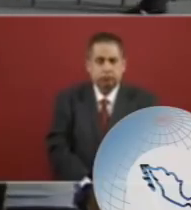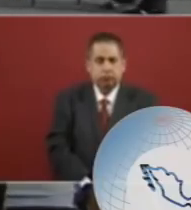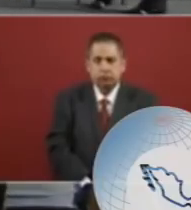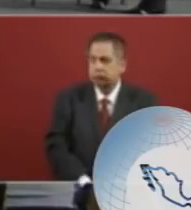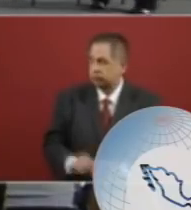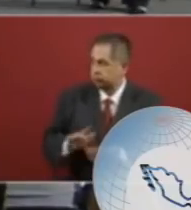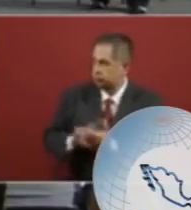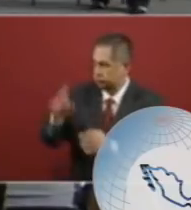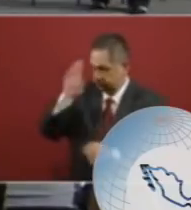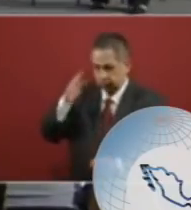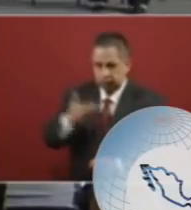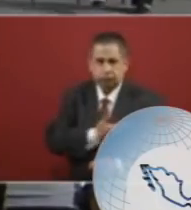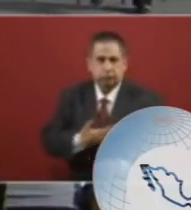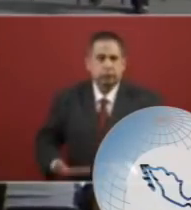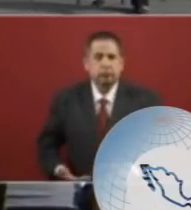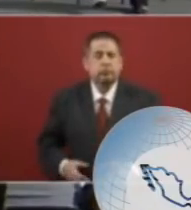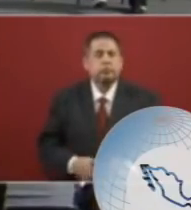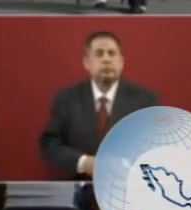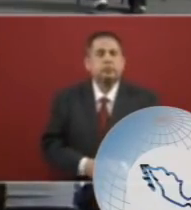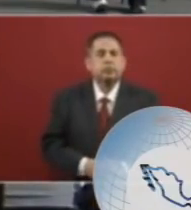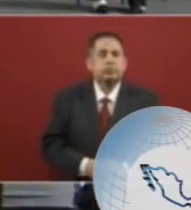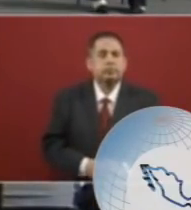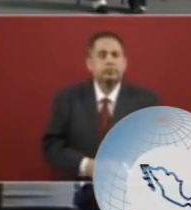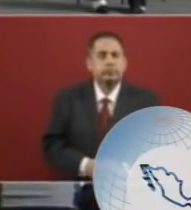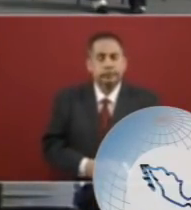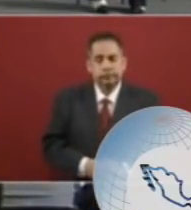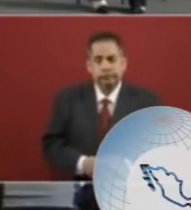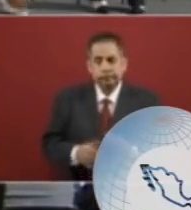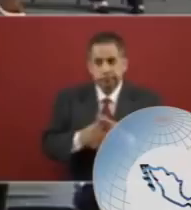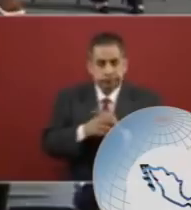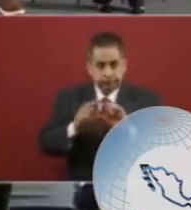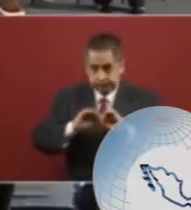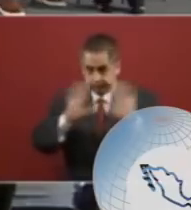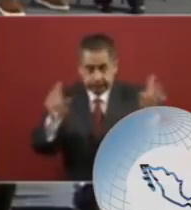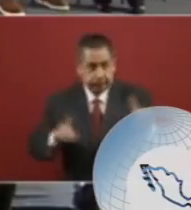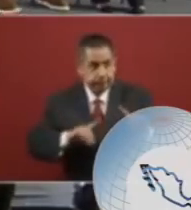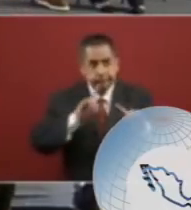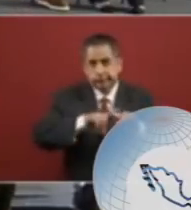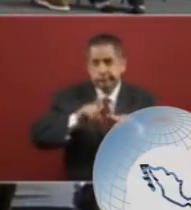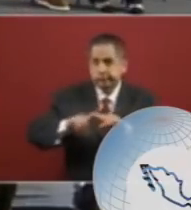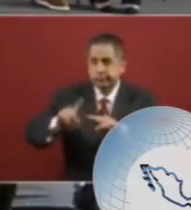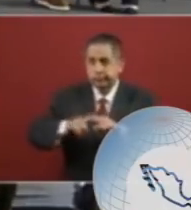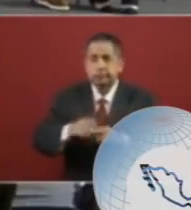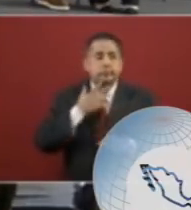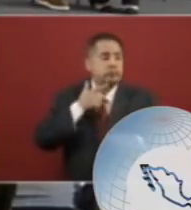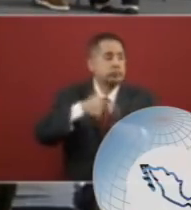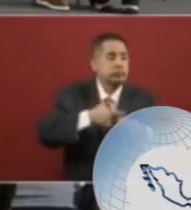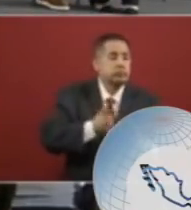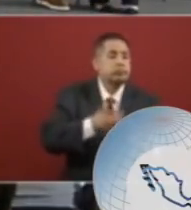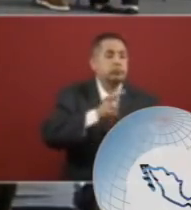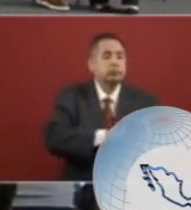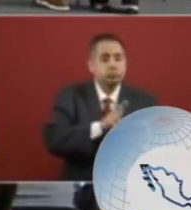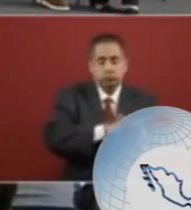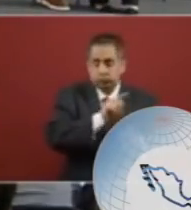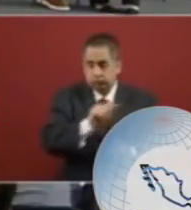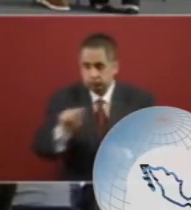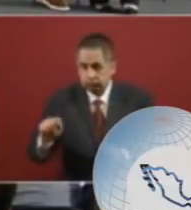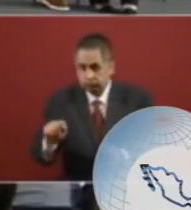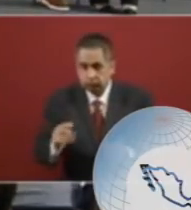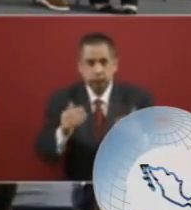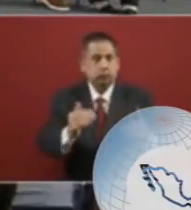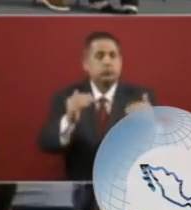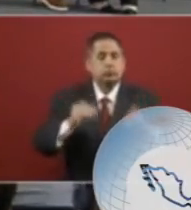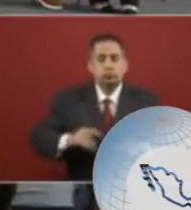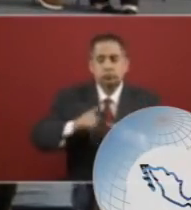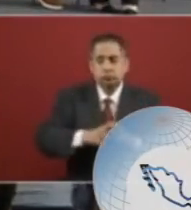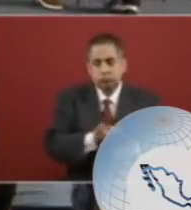Muchas gracias, señor presidente. Bueno, ya que vimos quién es quién en los precios de las gasolinas, vamos a ver ahora quién es quién en la